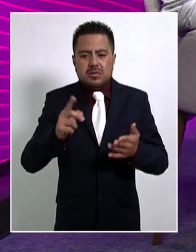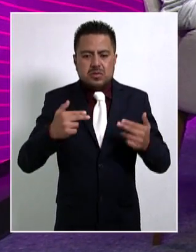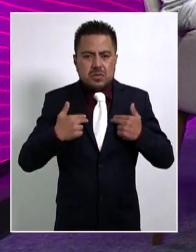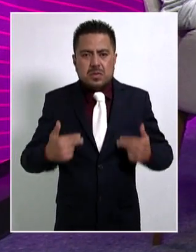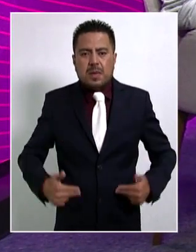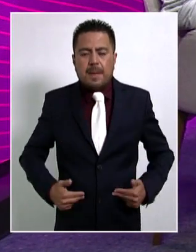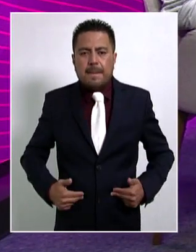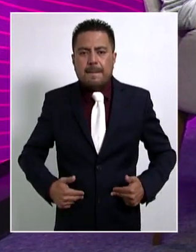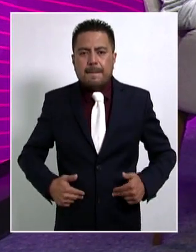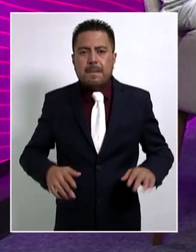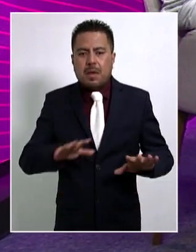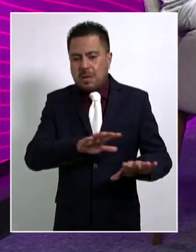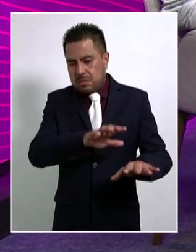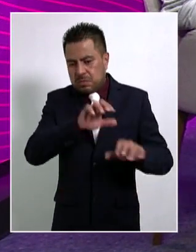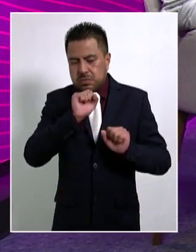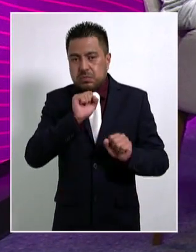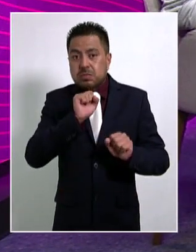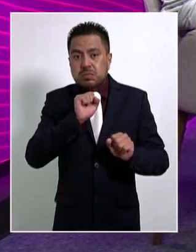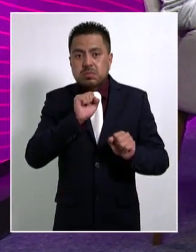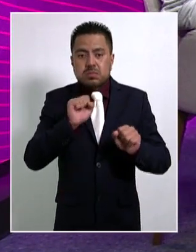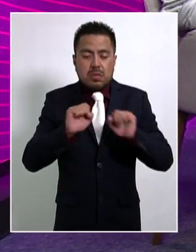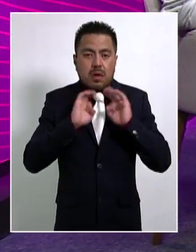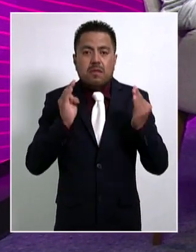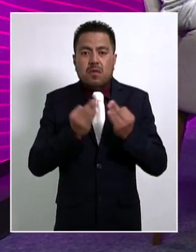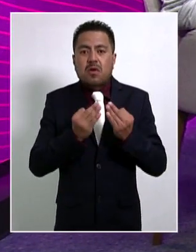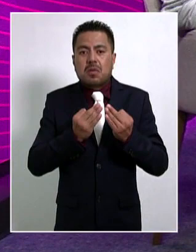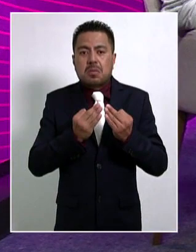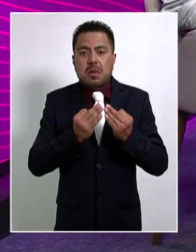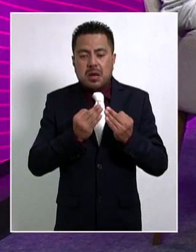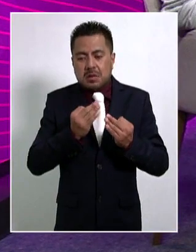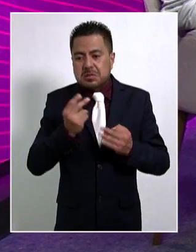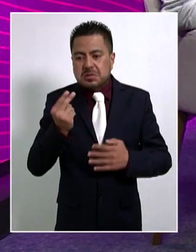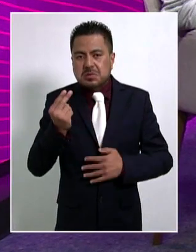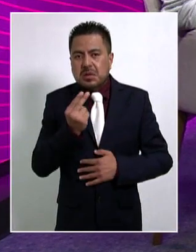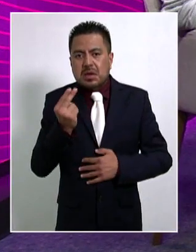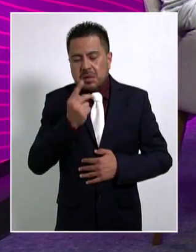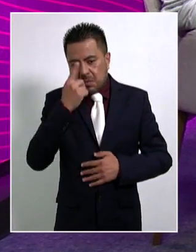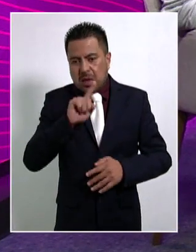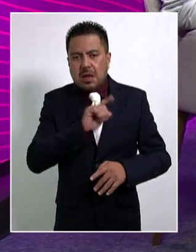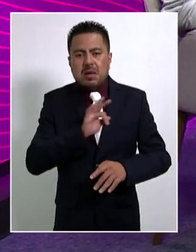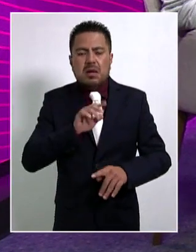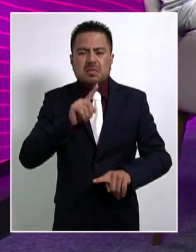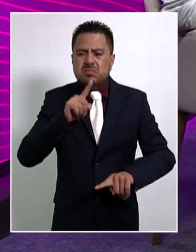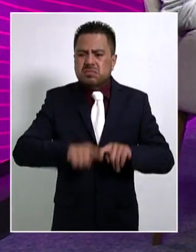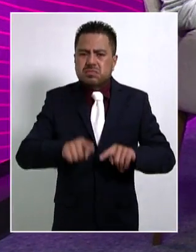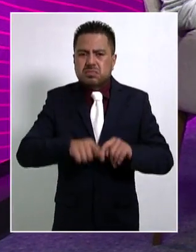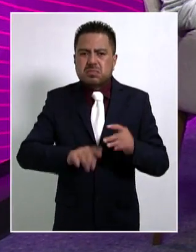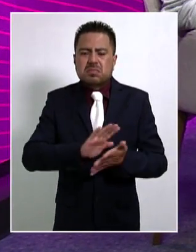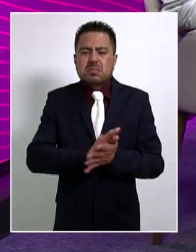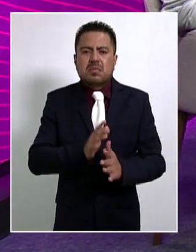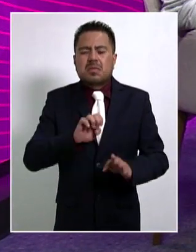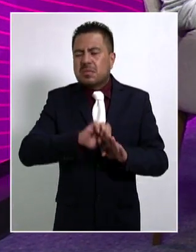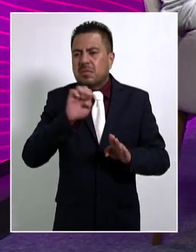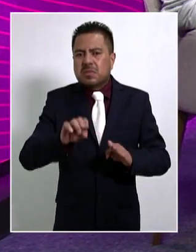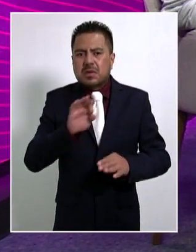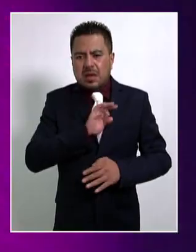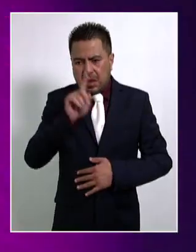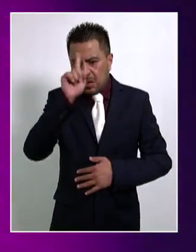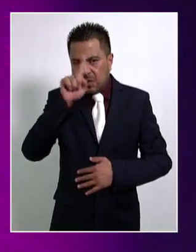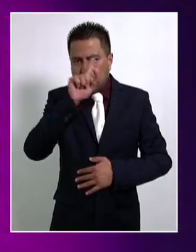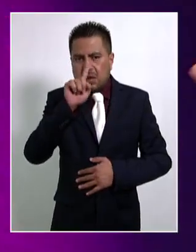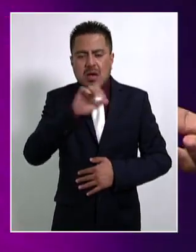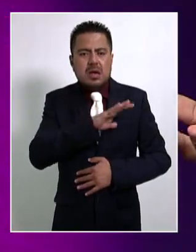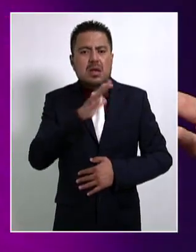humanos, adoptan las medidas necesarias para evitar la discriminación. Por ejemplo, tenemos la